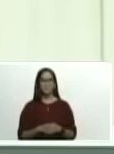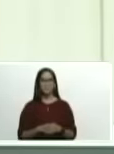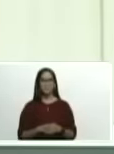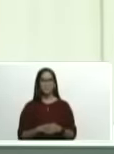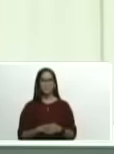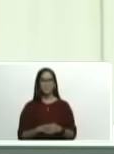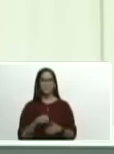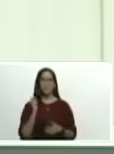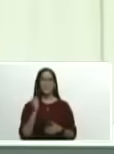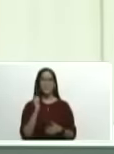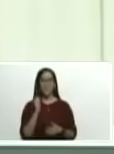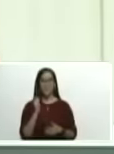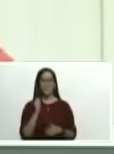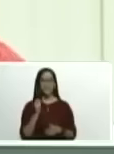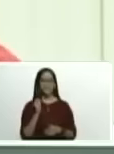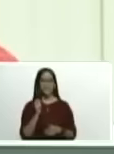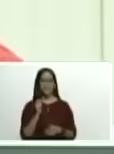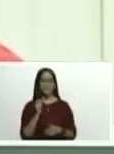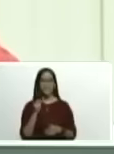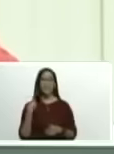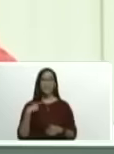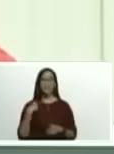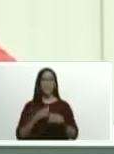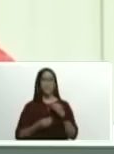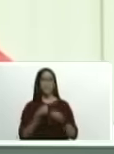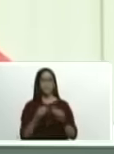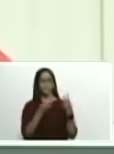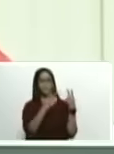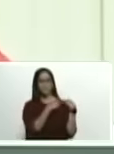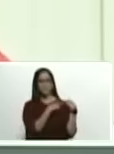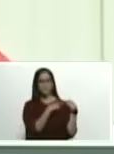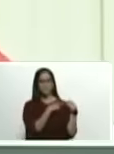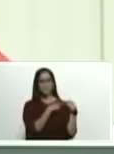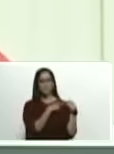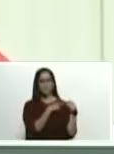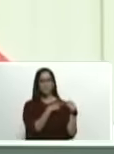Son tareas que tenemos que asumir